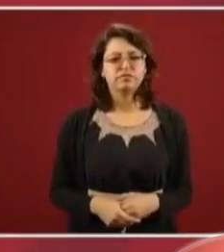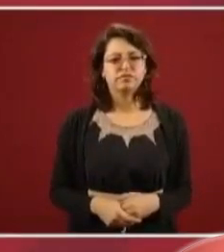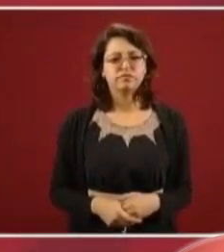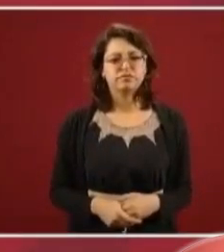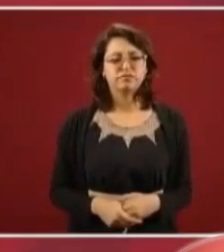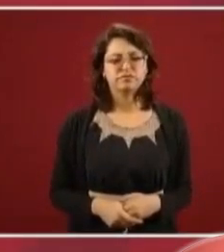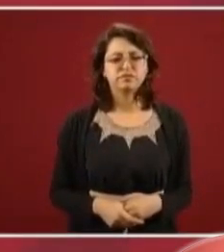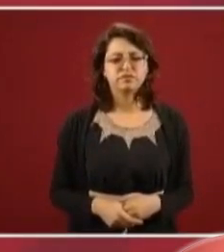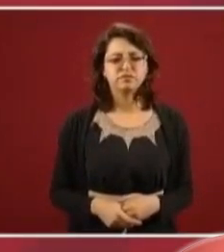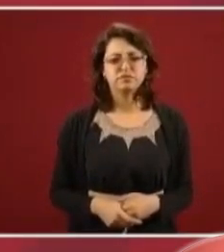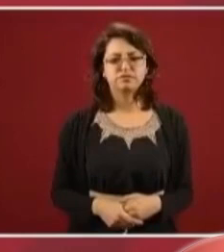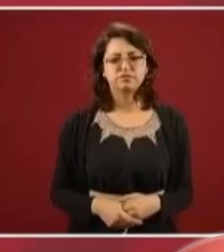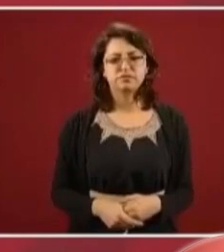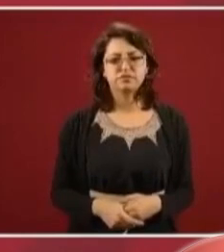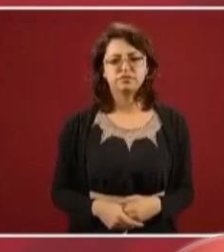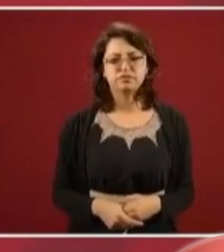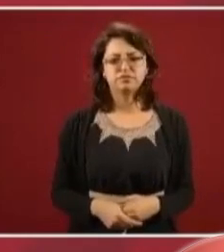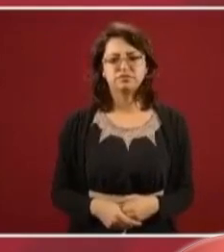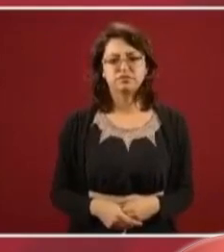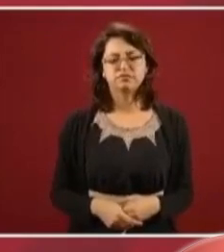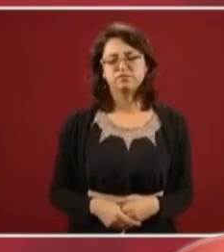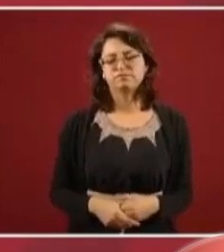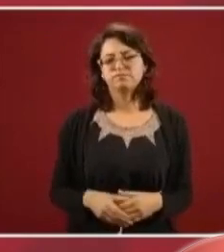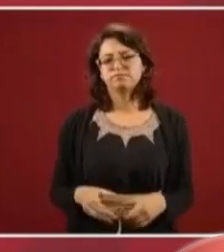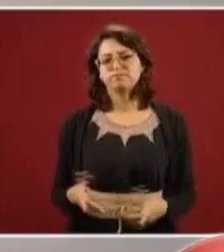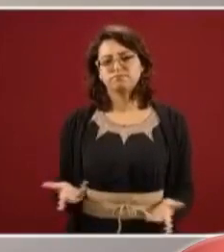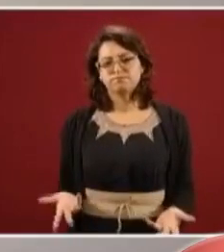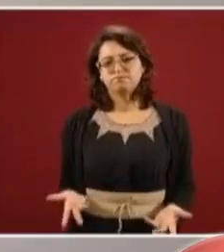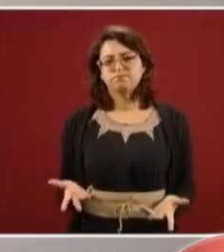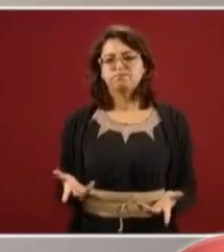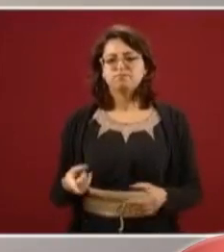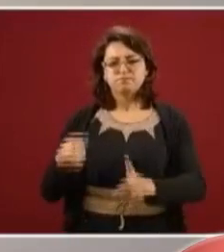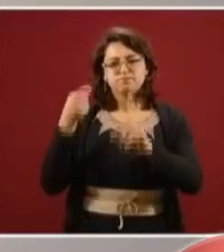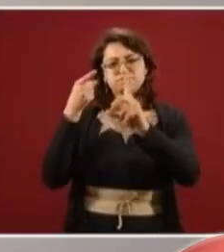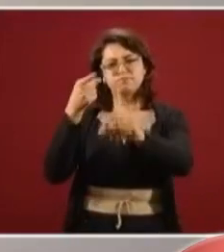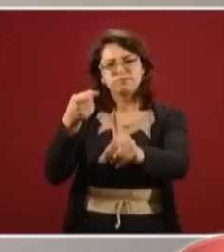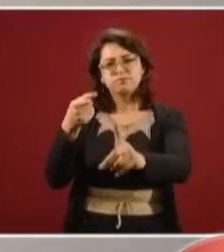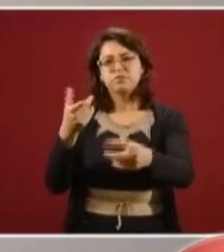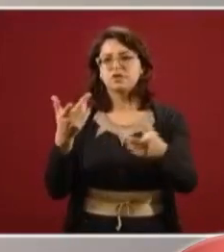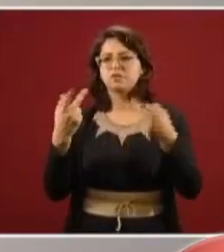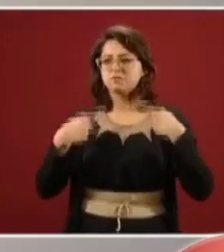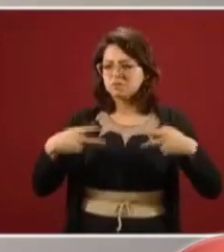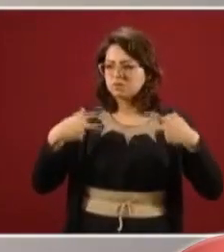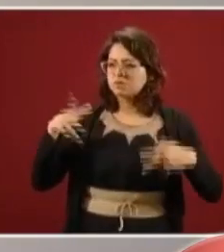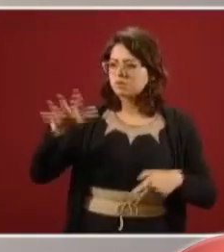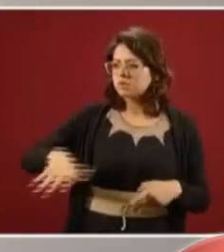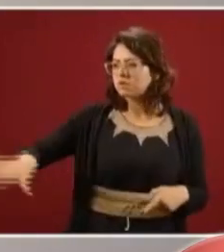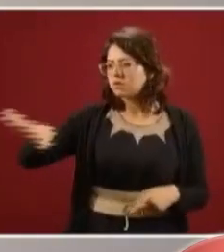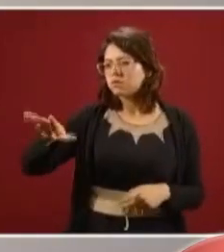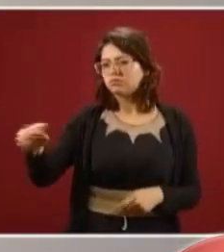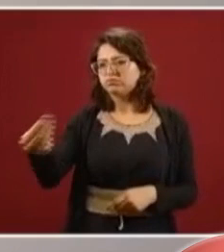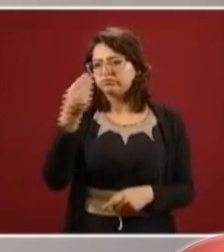El buscar que haya una alimentación adecuada,